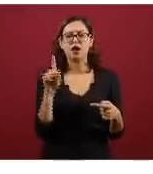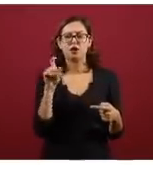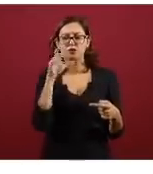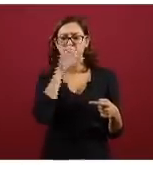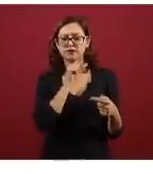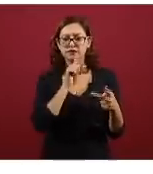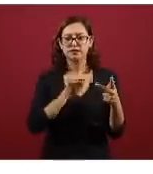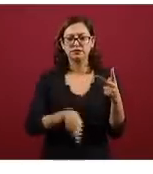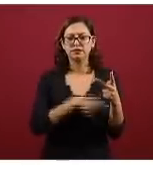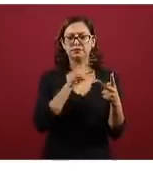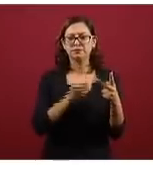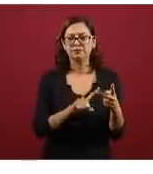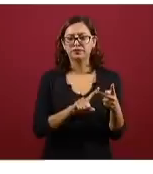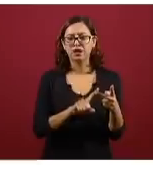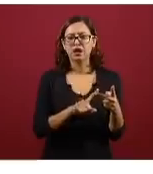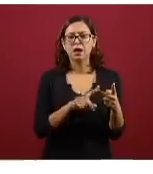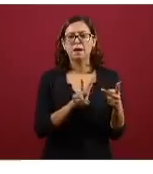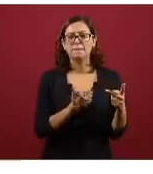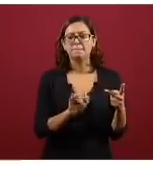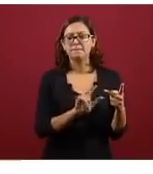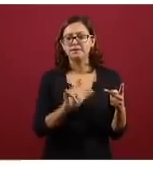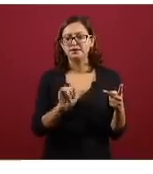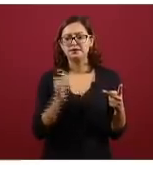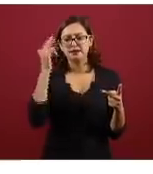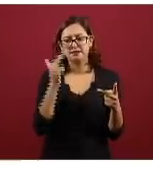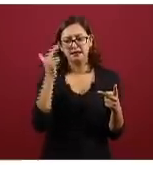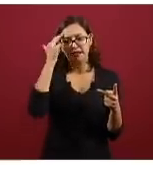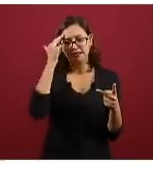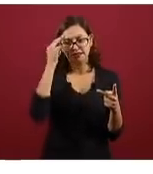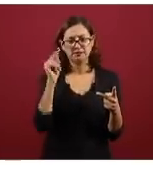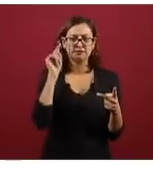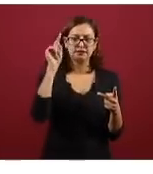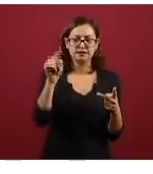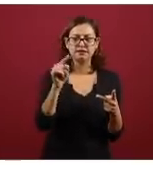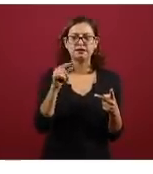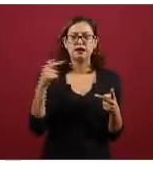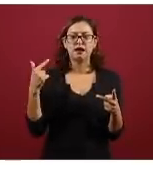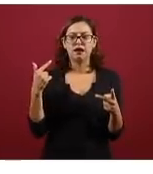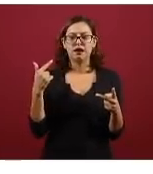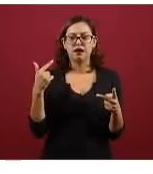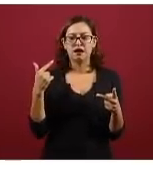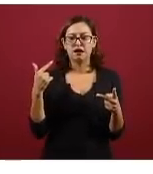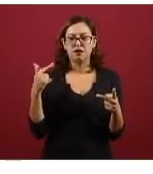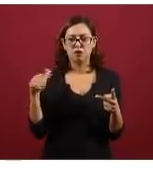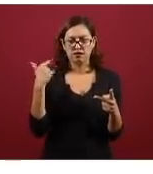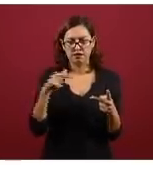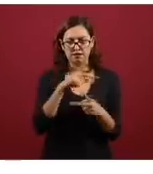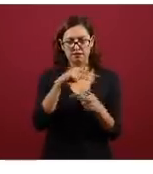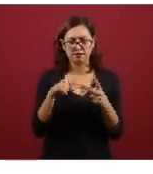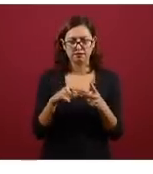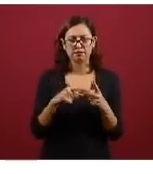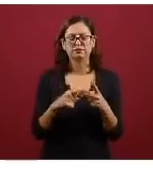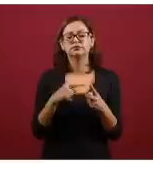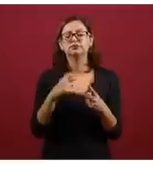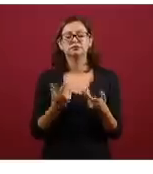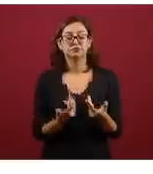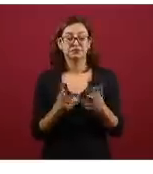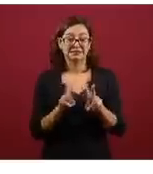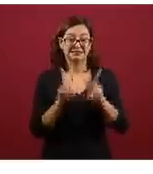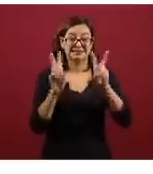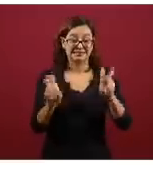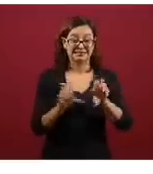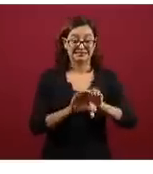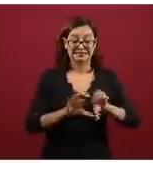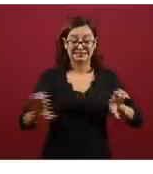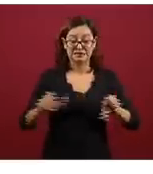La importancia de estos 2 gasoductos es realmente muy destacada. Traen gas